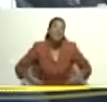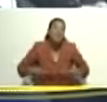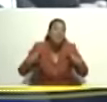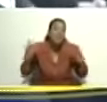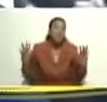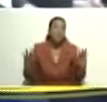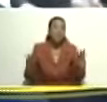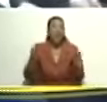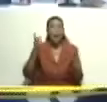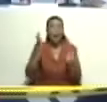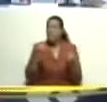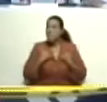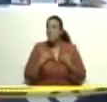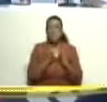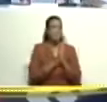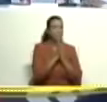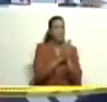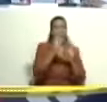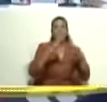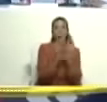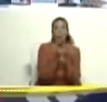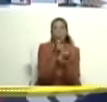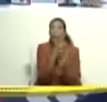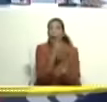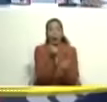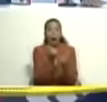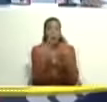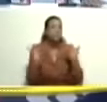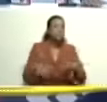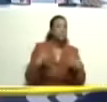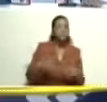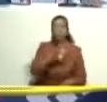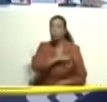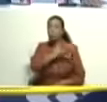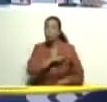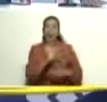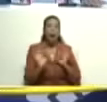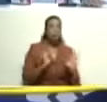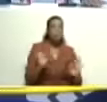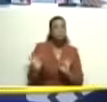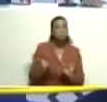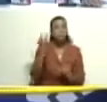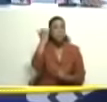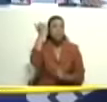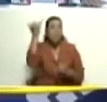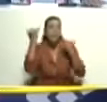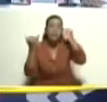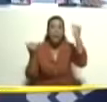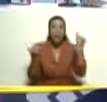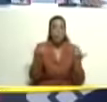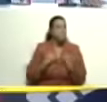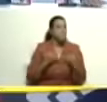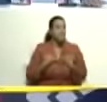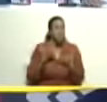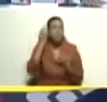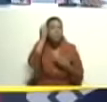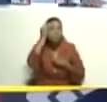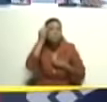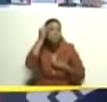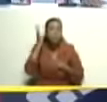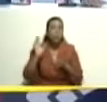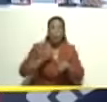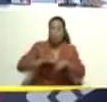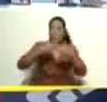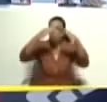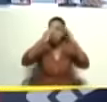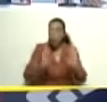Empezaron a surgir emprendimientos familiares, individuales, sociales. Todo el mundo empezó a pensar, tenía más tiempo